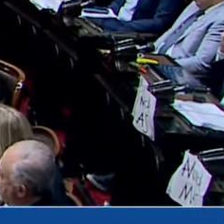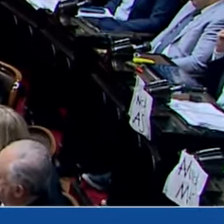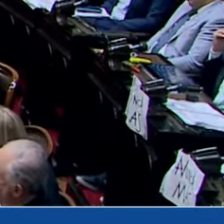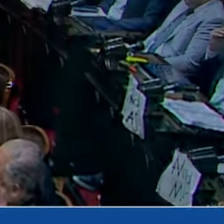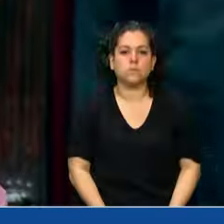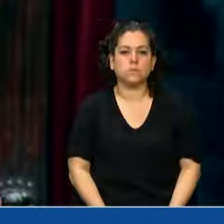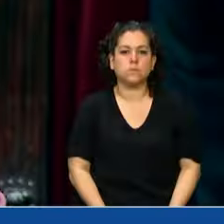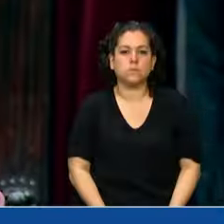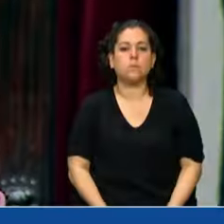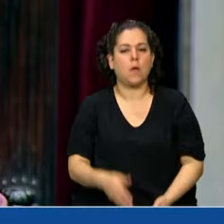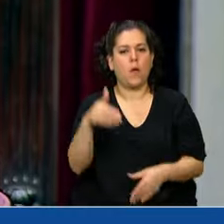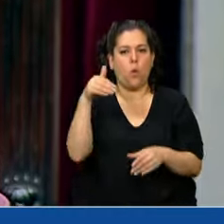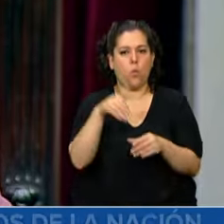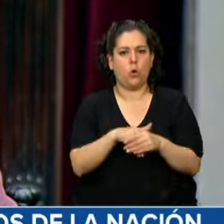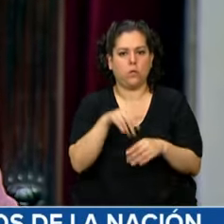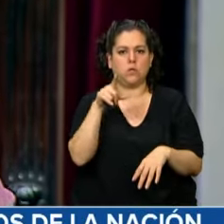se vota